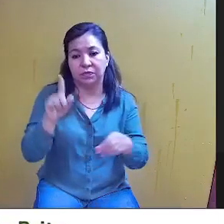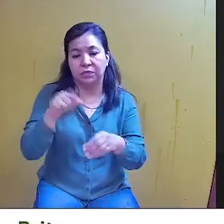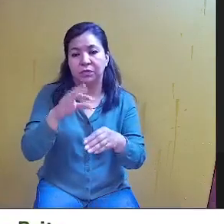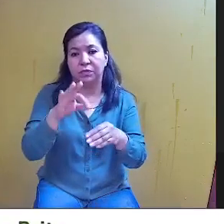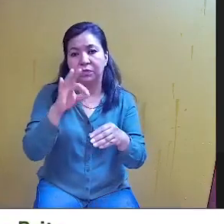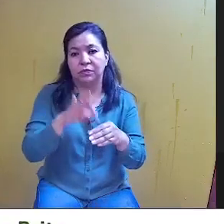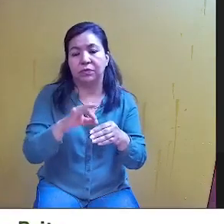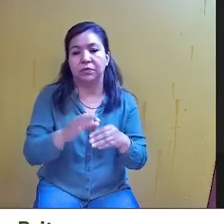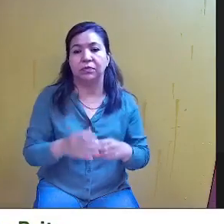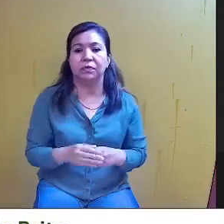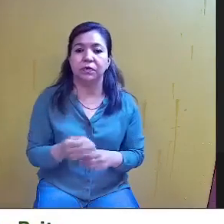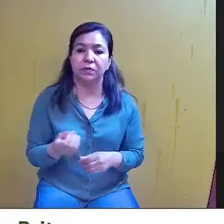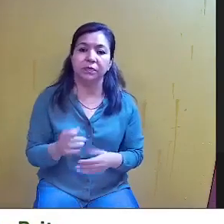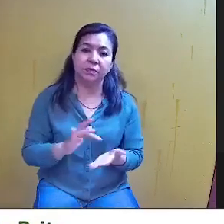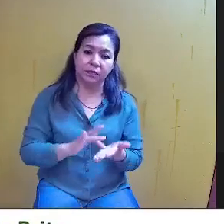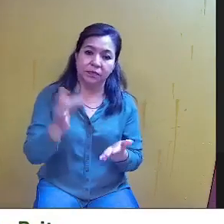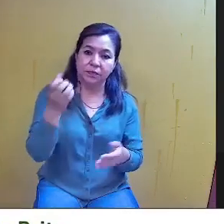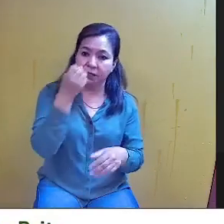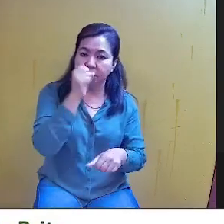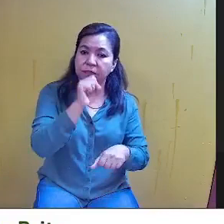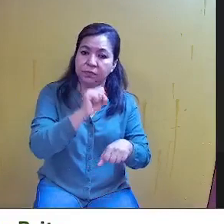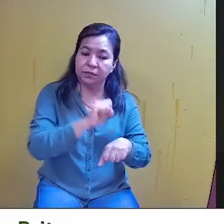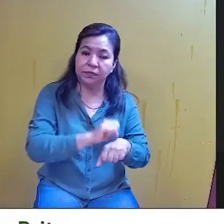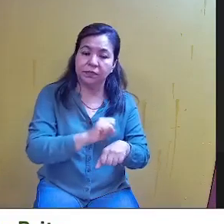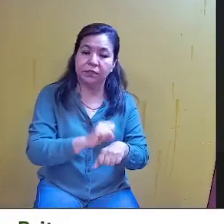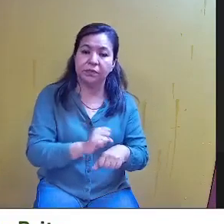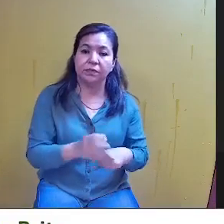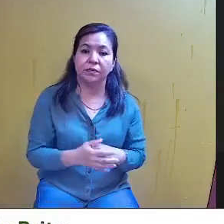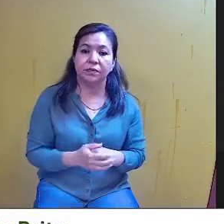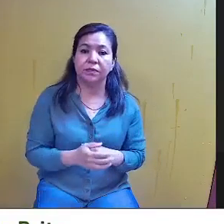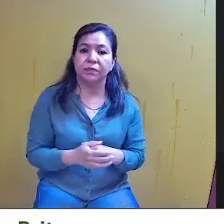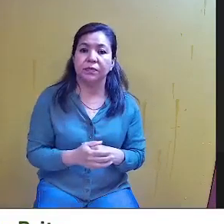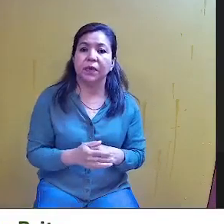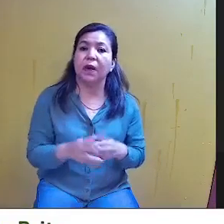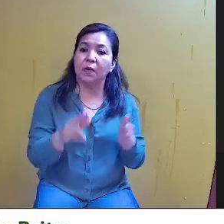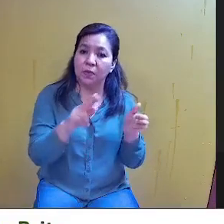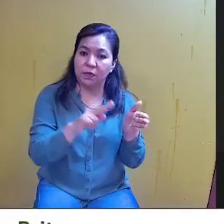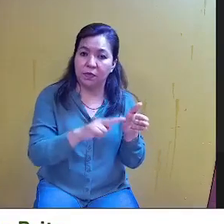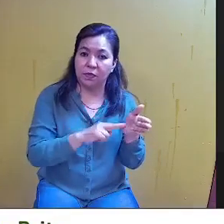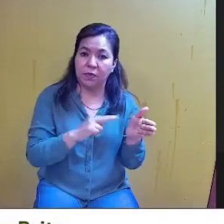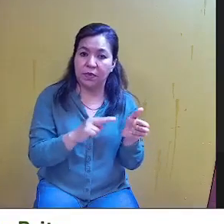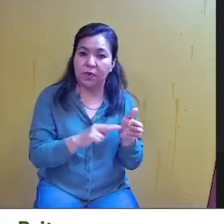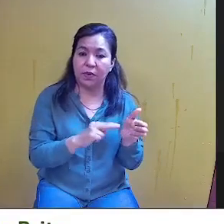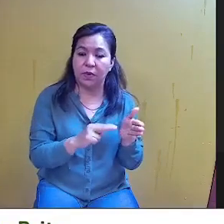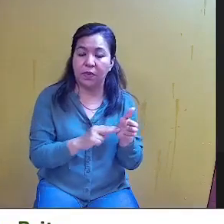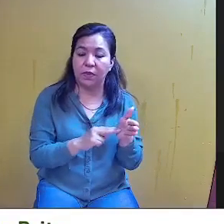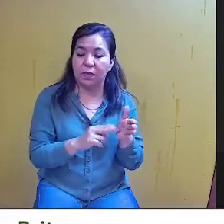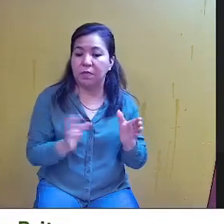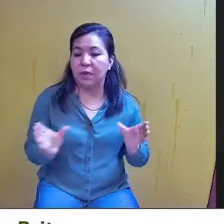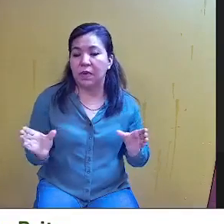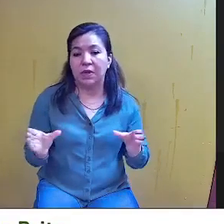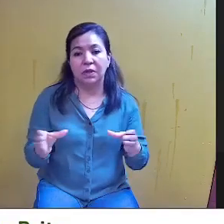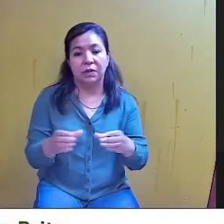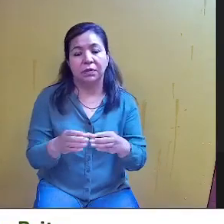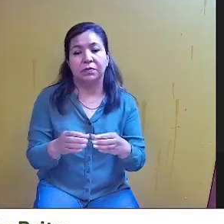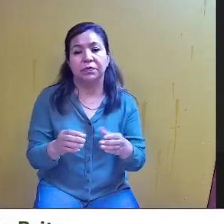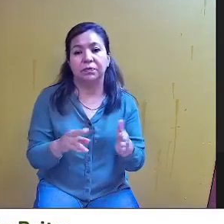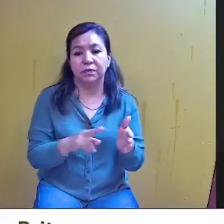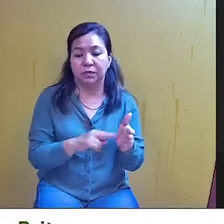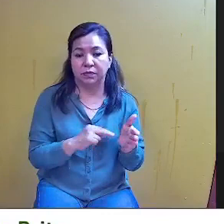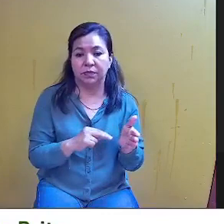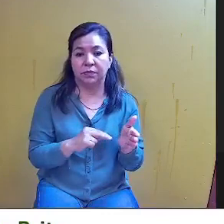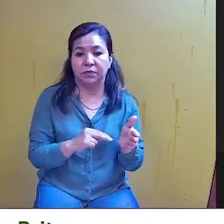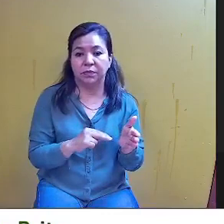Muchas gracias, señor secretario. Sírvase recabar las firmas a la conclusión de la presente sesión y